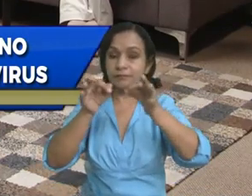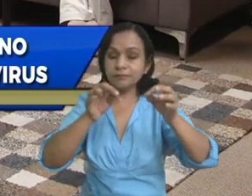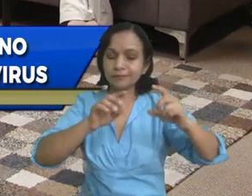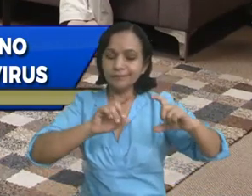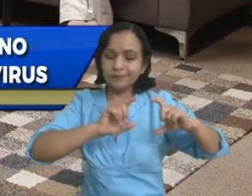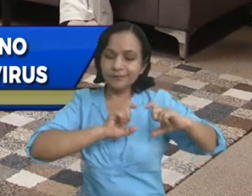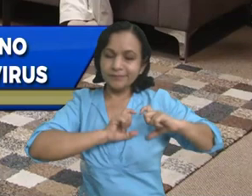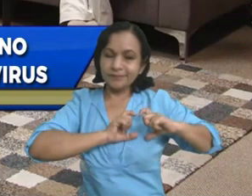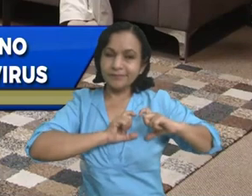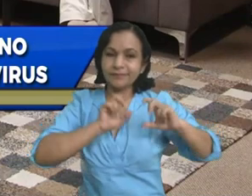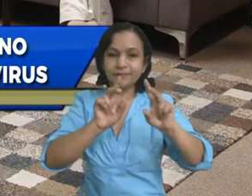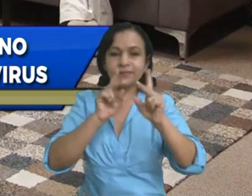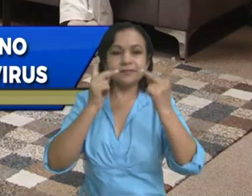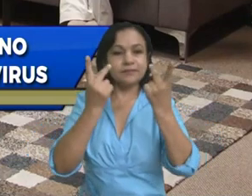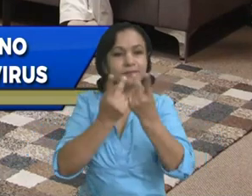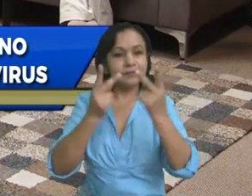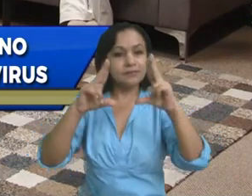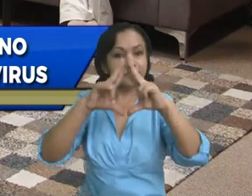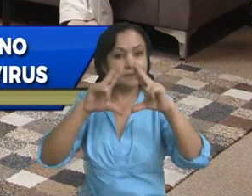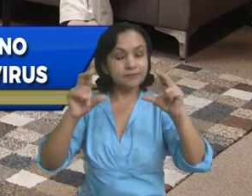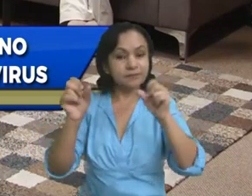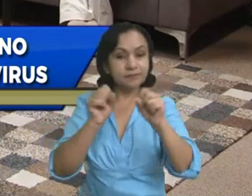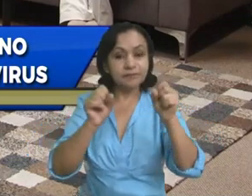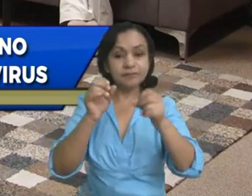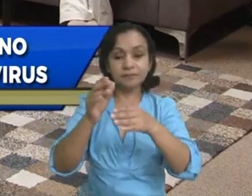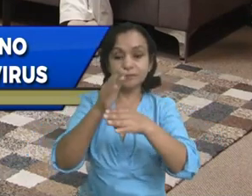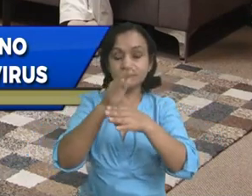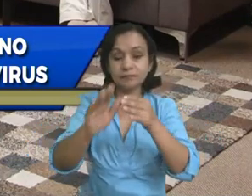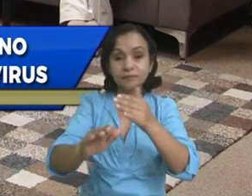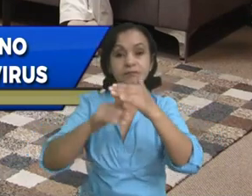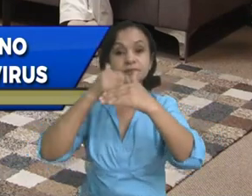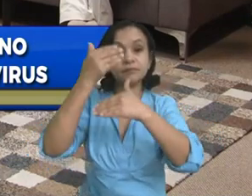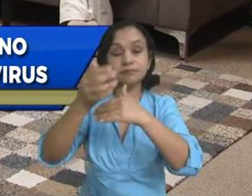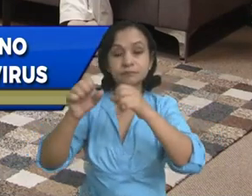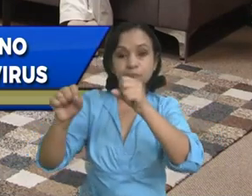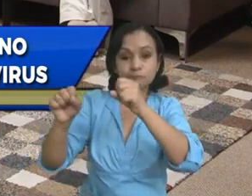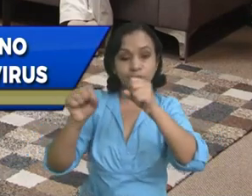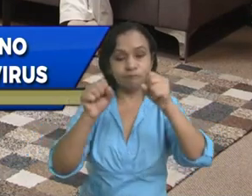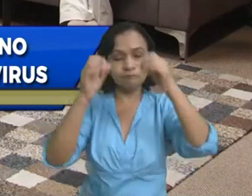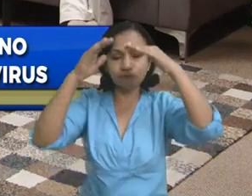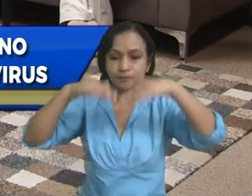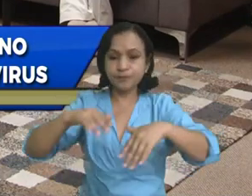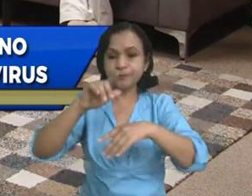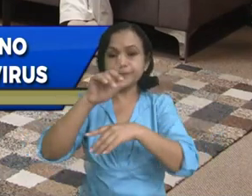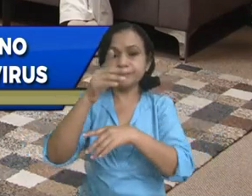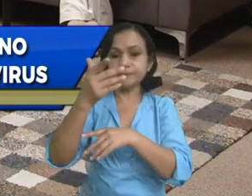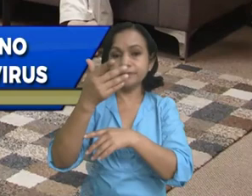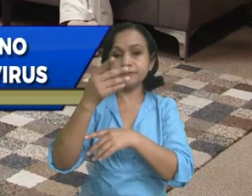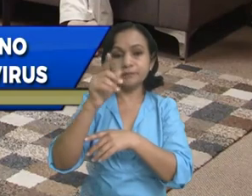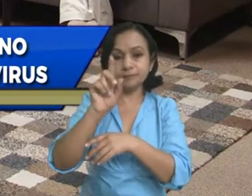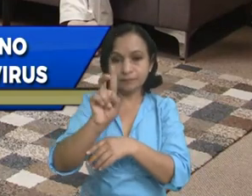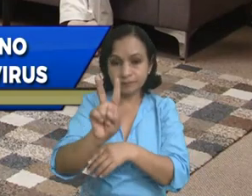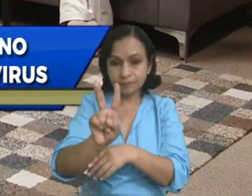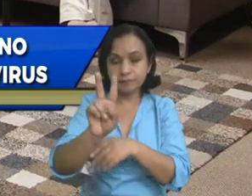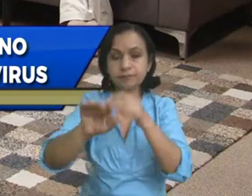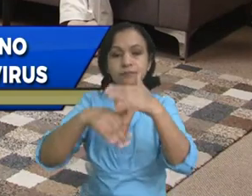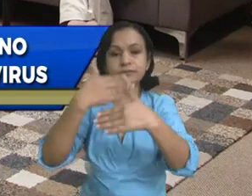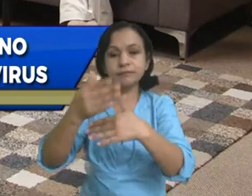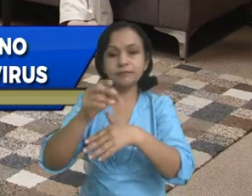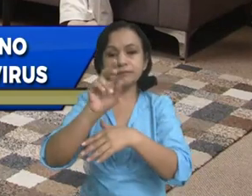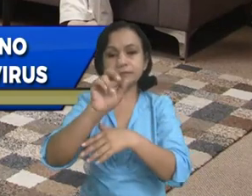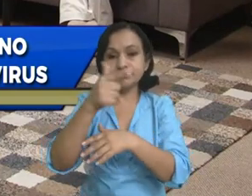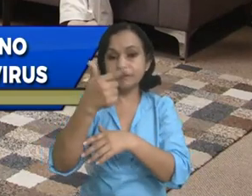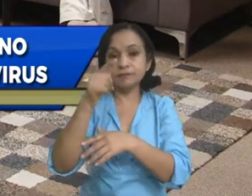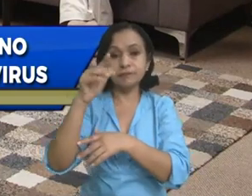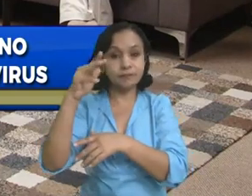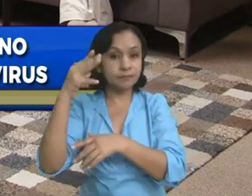pueblo nicaragüense, tras el terremoto de 72, pero también ese encuentro en el 79 después de la revolución. Pero